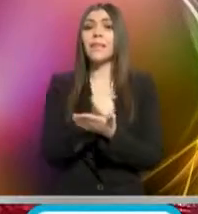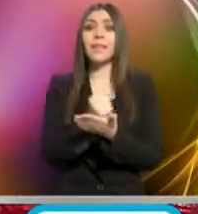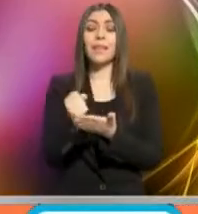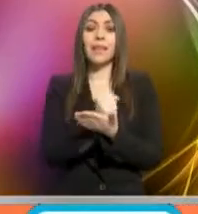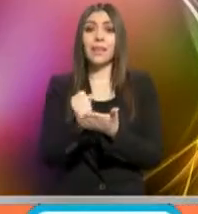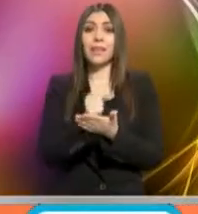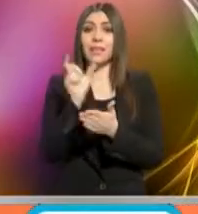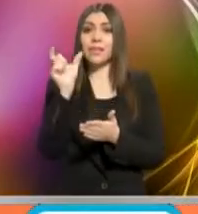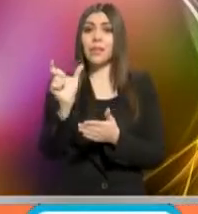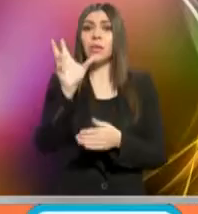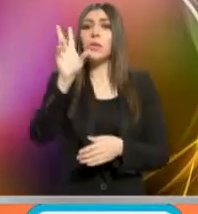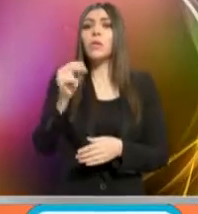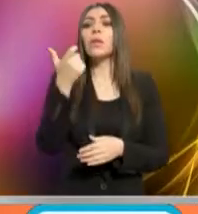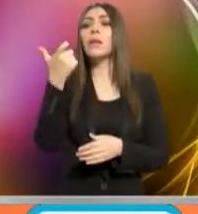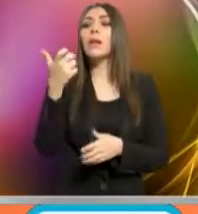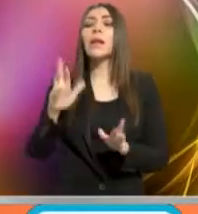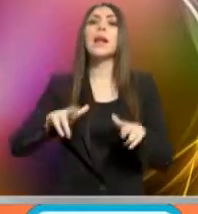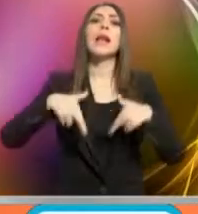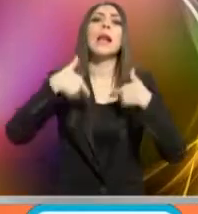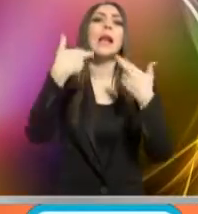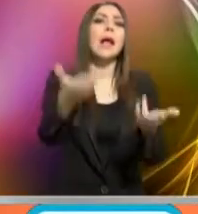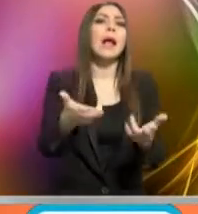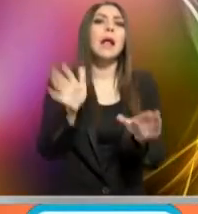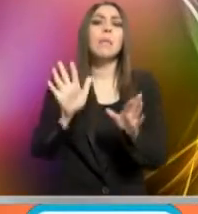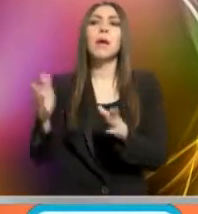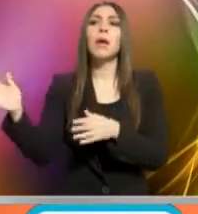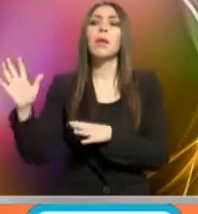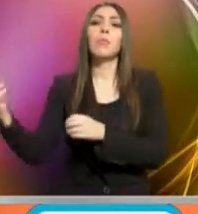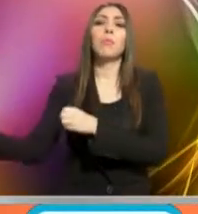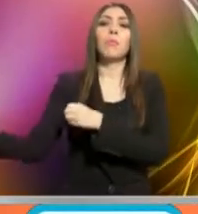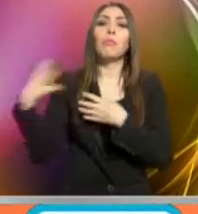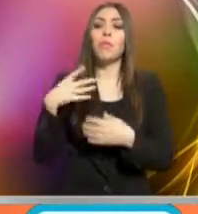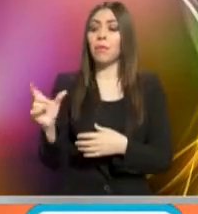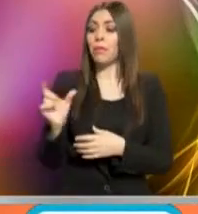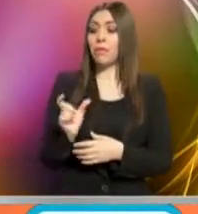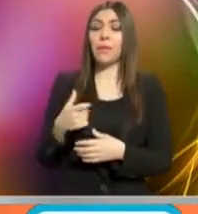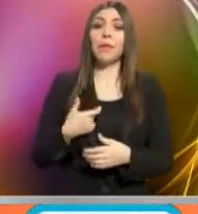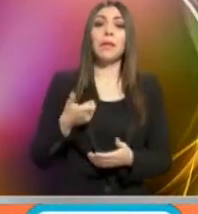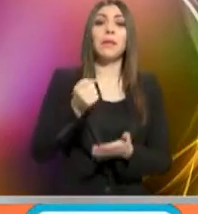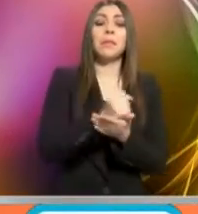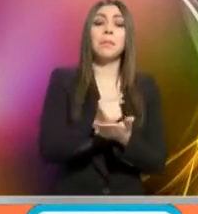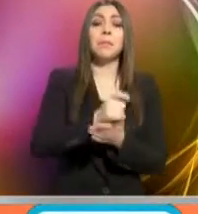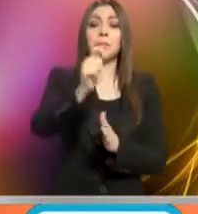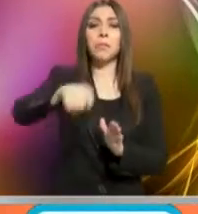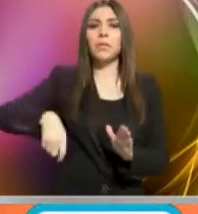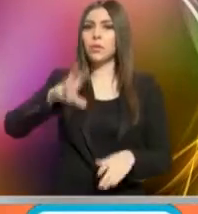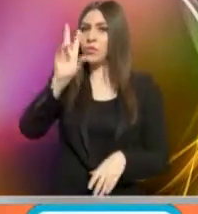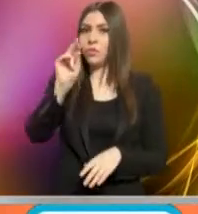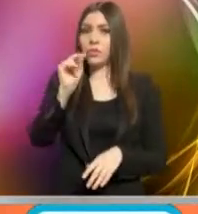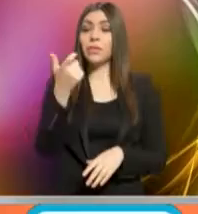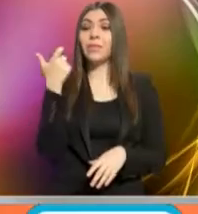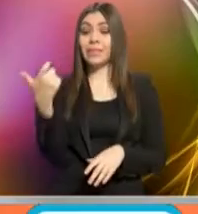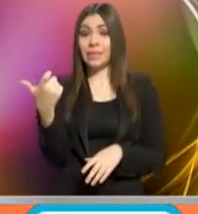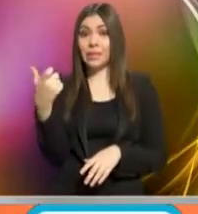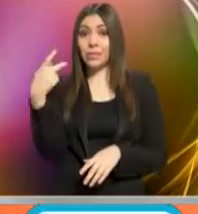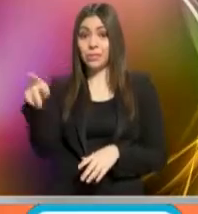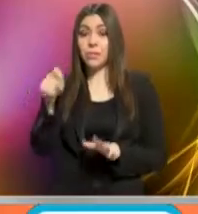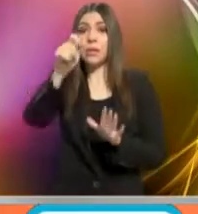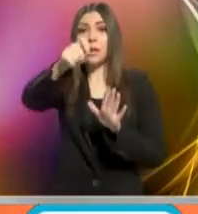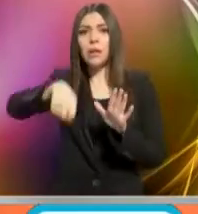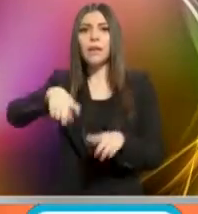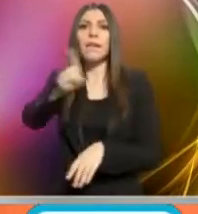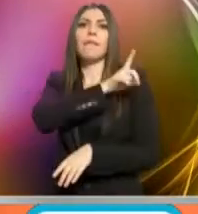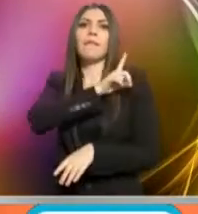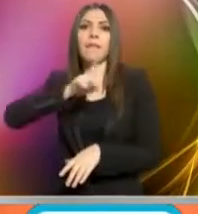que te van a regalar y que mágicamente te va a caer con un plástico. O sea, es dinero que tienes que pagar y es un instrumento de